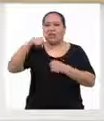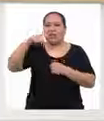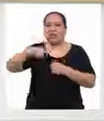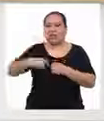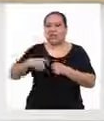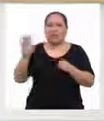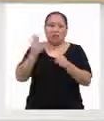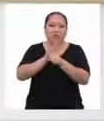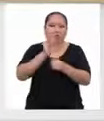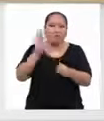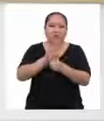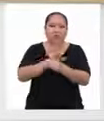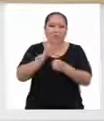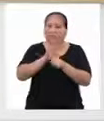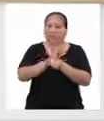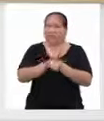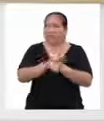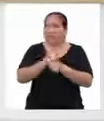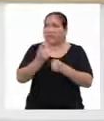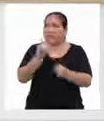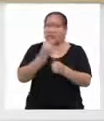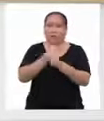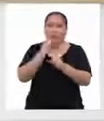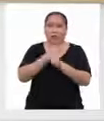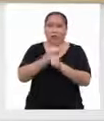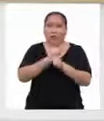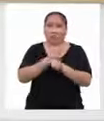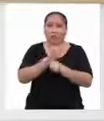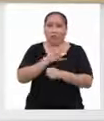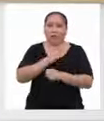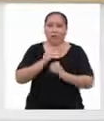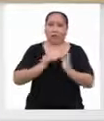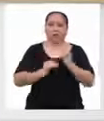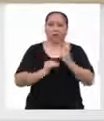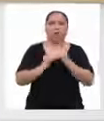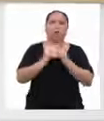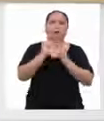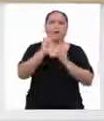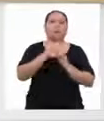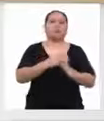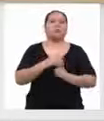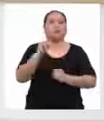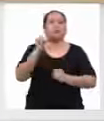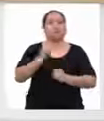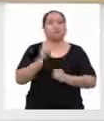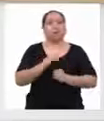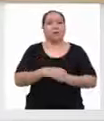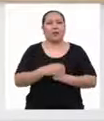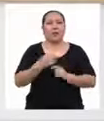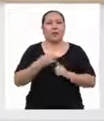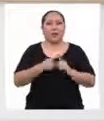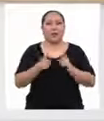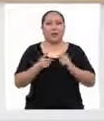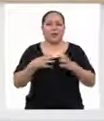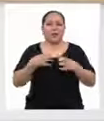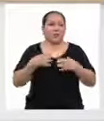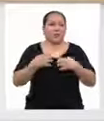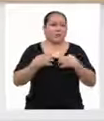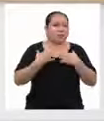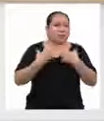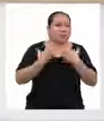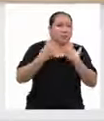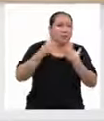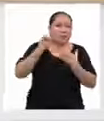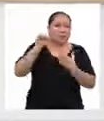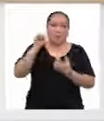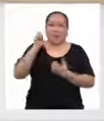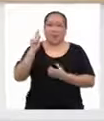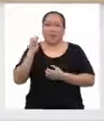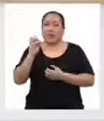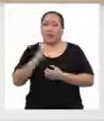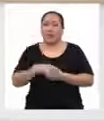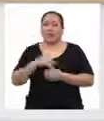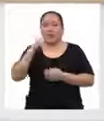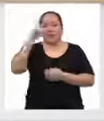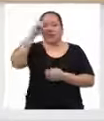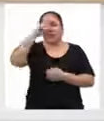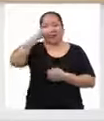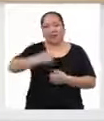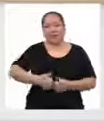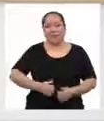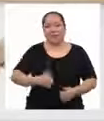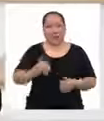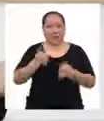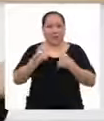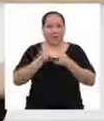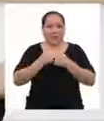adelante. Eso tiene sentido. Sin embargo, el estrés puede llevarnos no solo a tener menos calidad de vida, sino